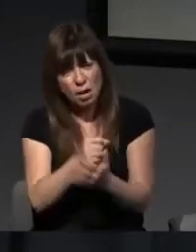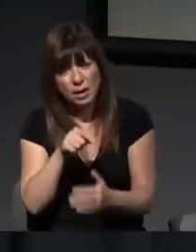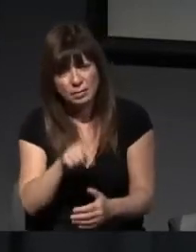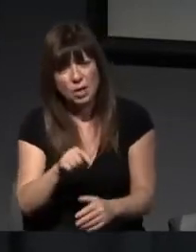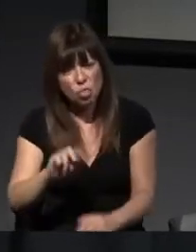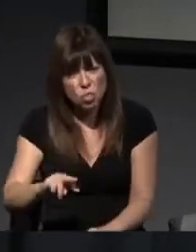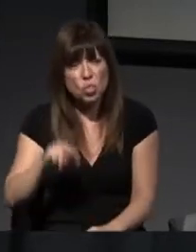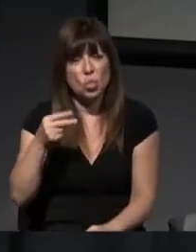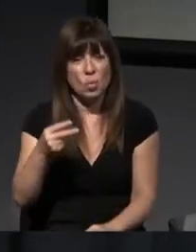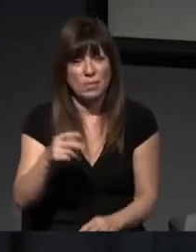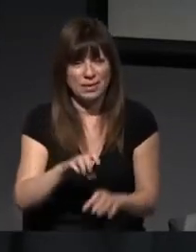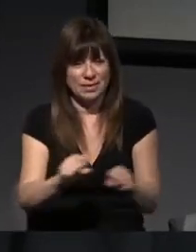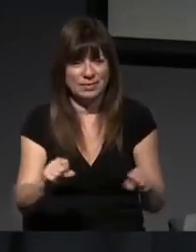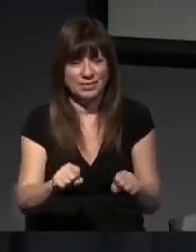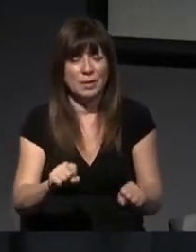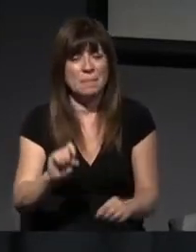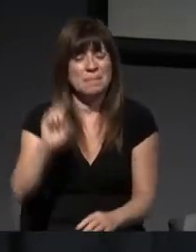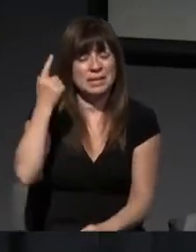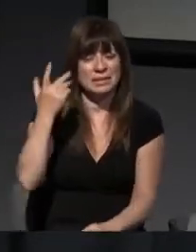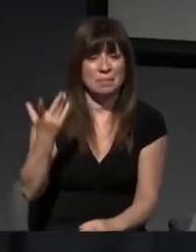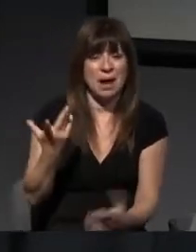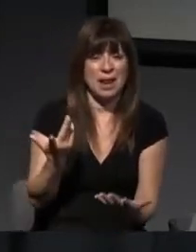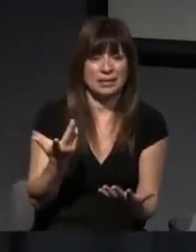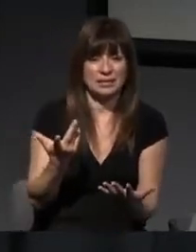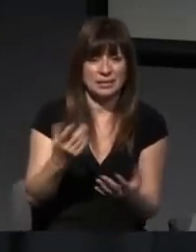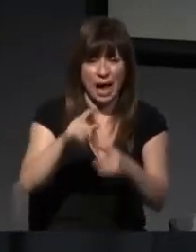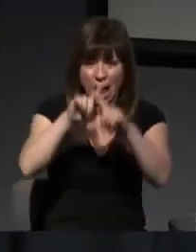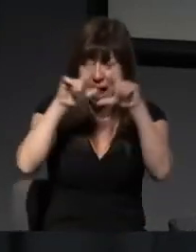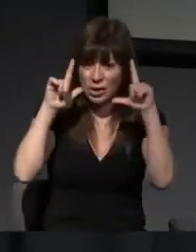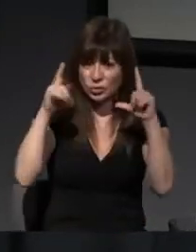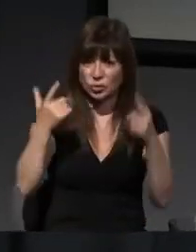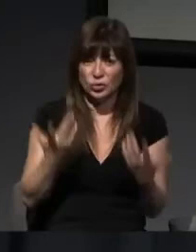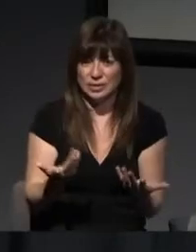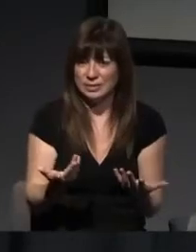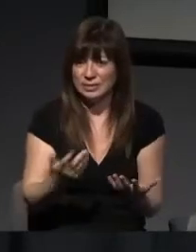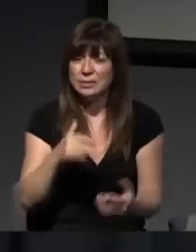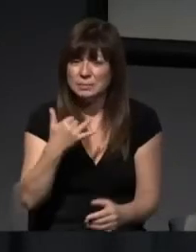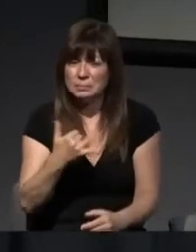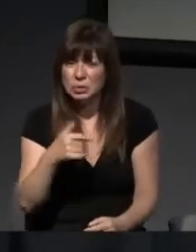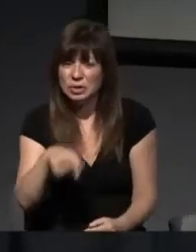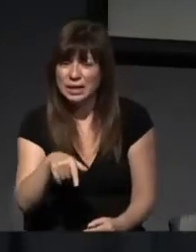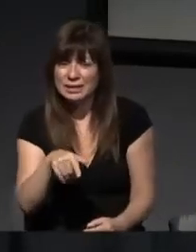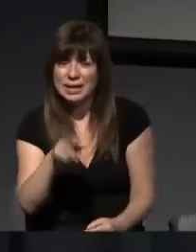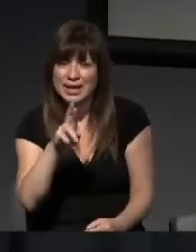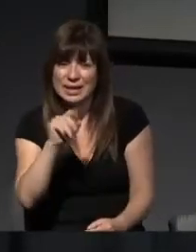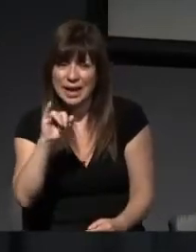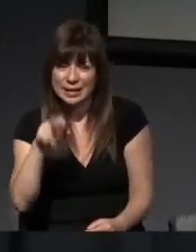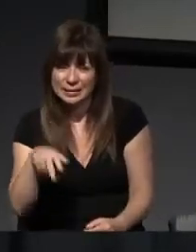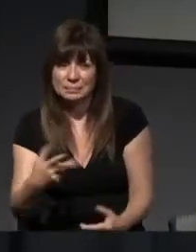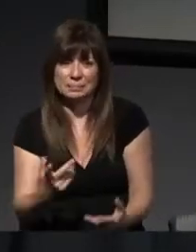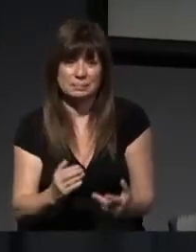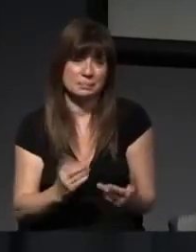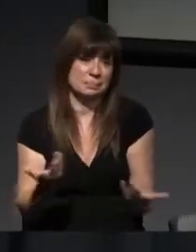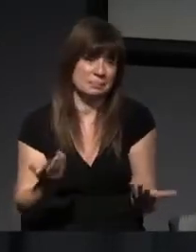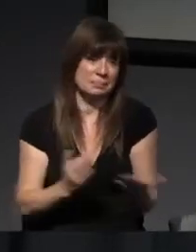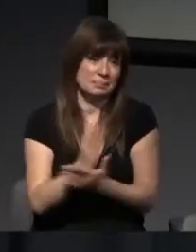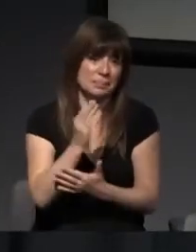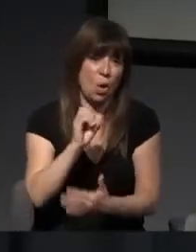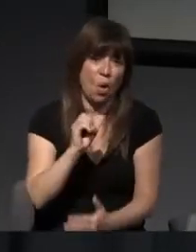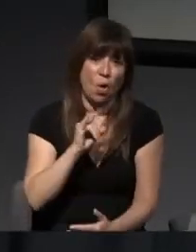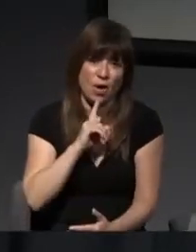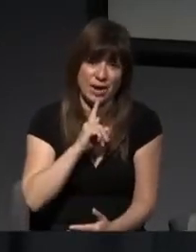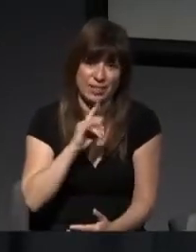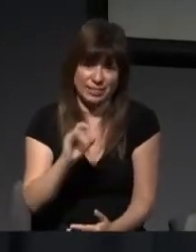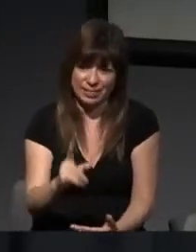el compromiso de los principales actores que han sido protagonistas de esta red, ¿no es cierto?, partiendo por nuestro gran aliado, la OIT.